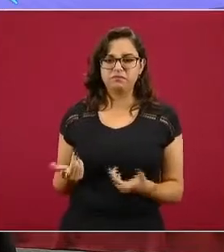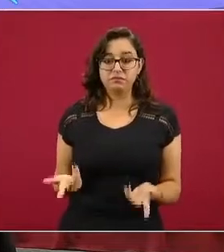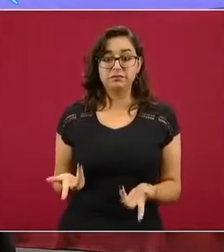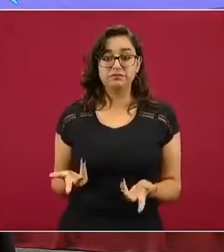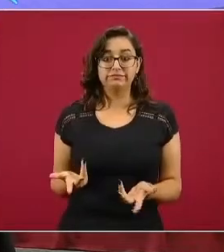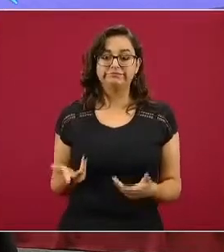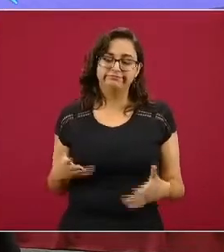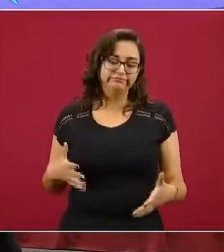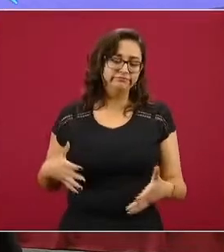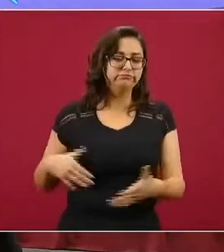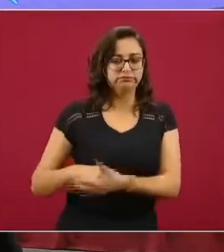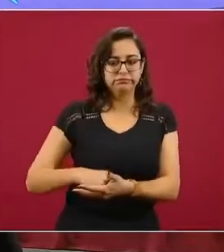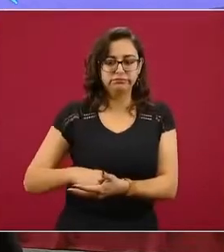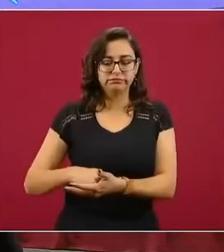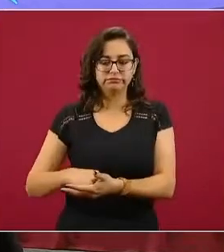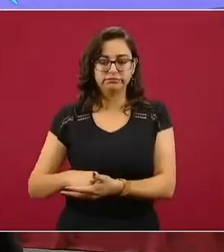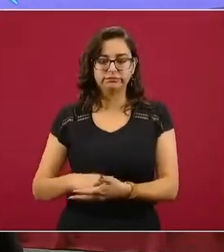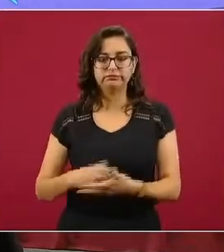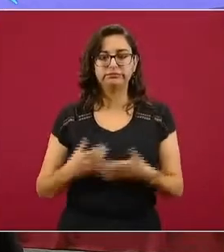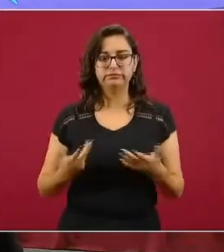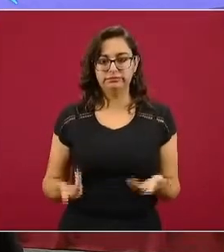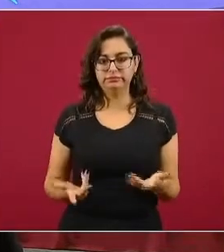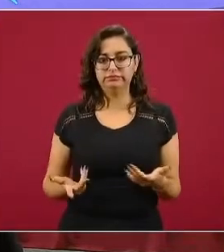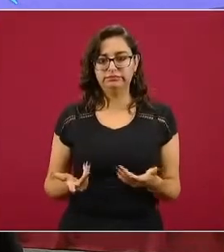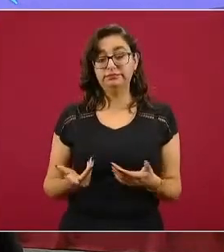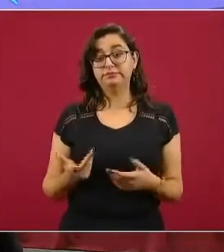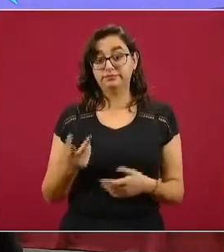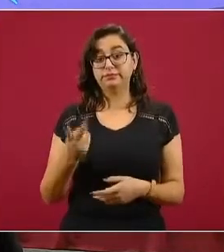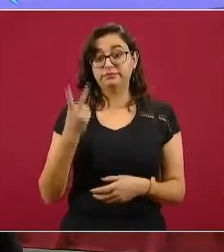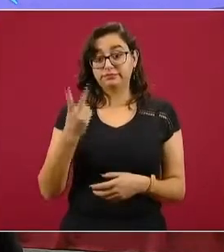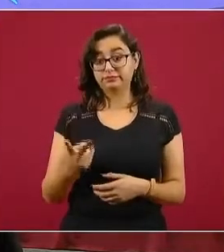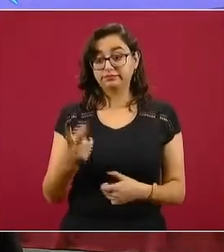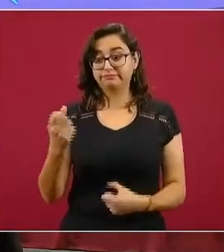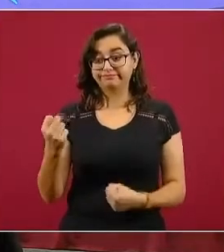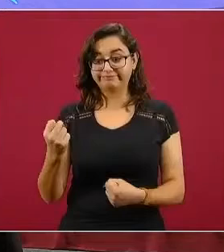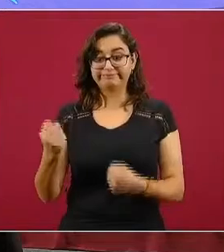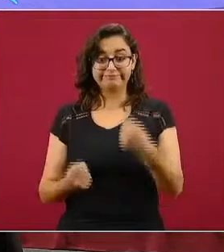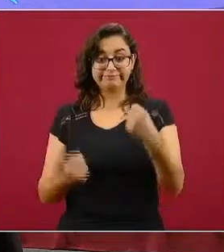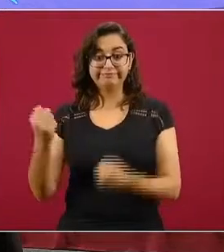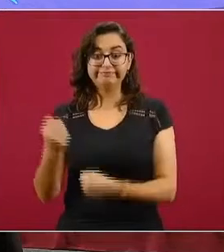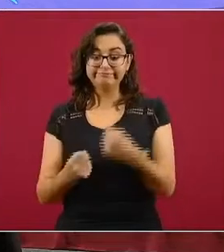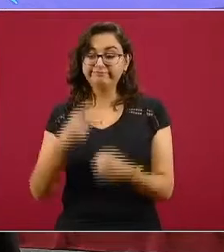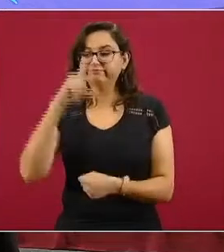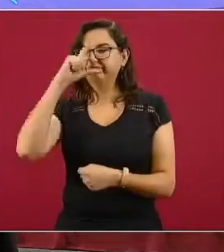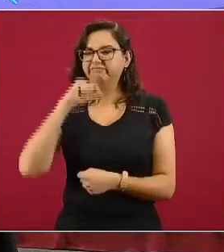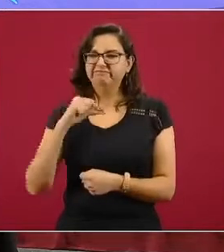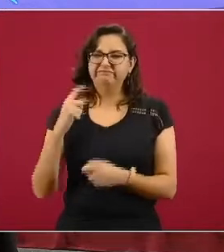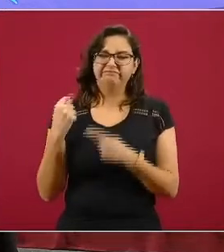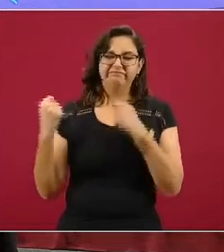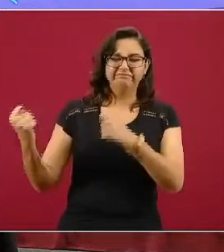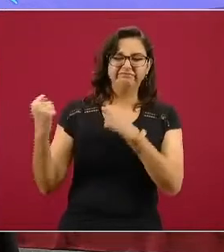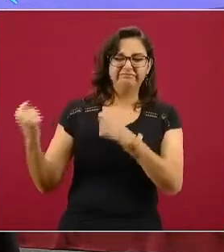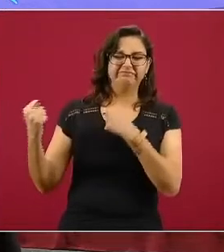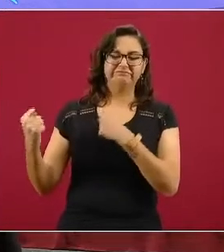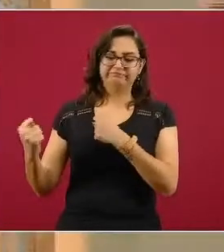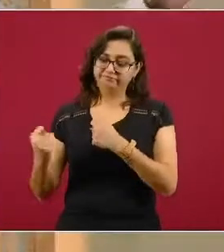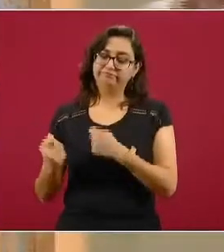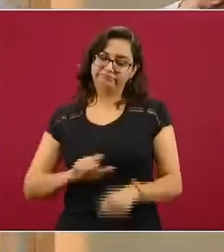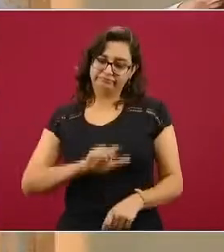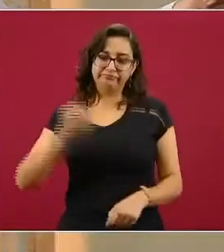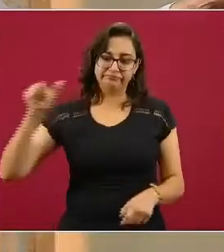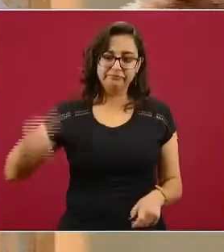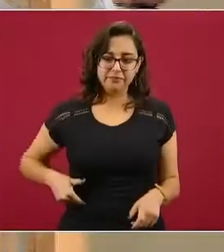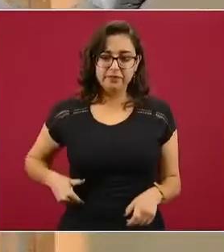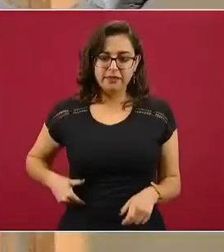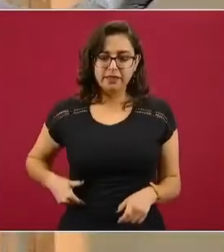por ejemplo, en este caso, ¿no? Uno de estos dos vehículos se pasó el rojo y ocasionó un accidente vial.